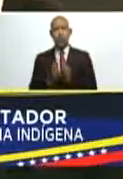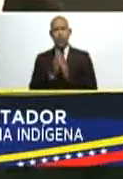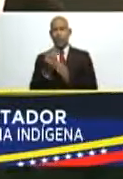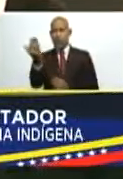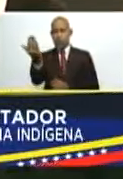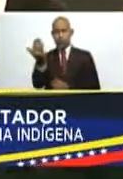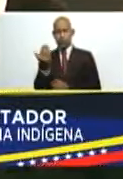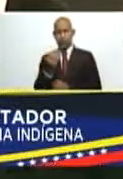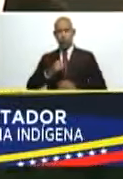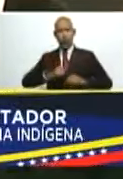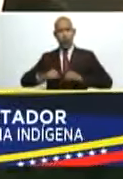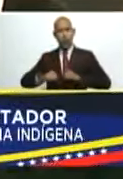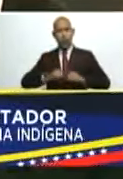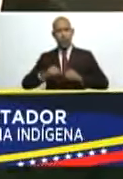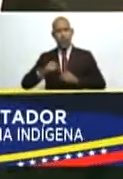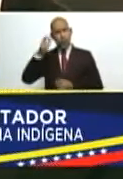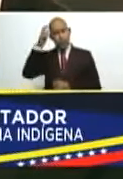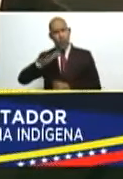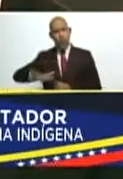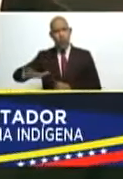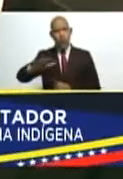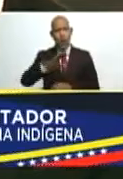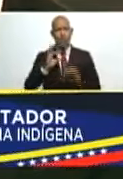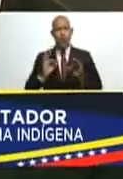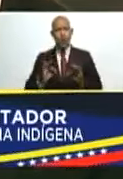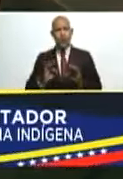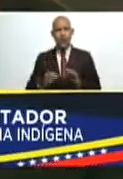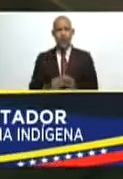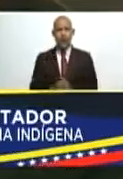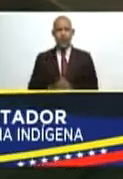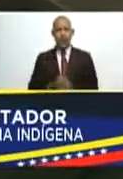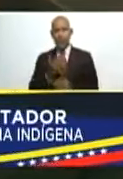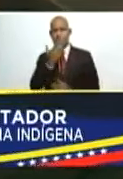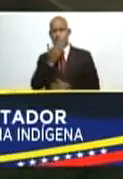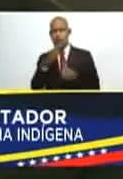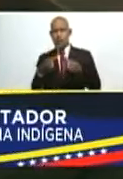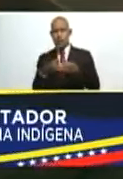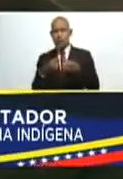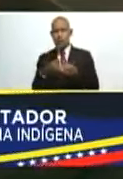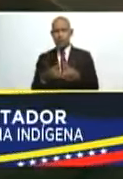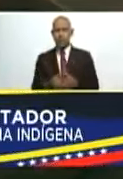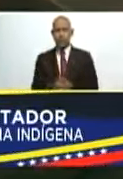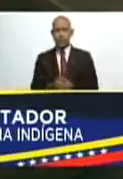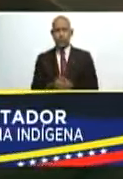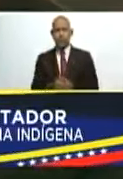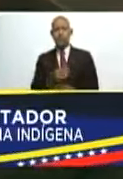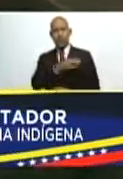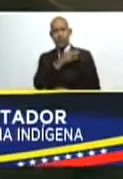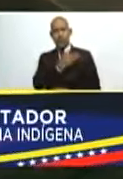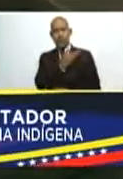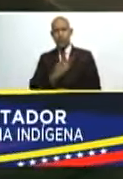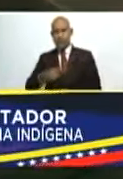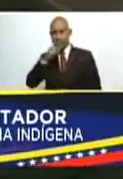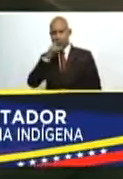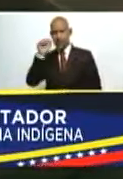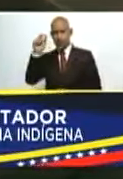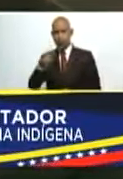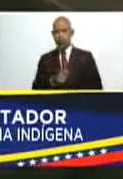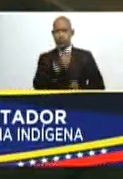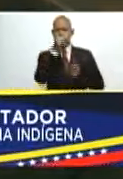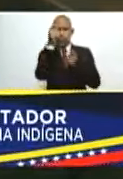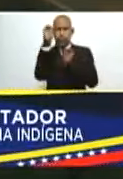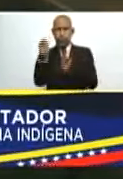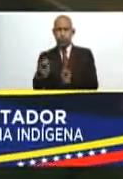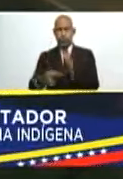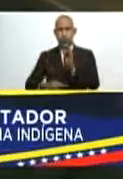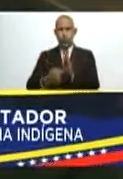al Movimiento de los Pueblos Originarios, indígenas, y le hicieran entrega al señor presidente de ese documento para que él se lo lleve y esta